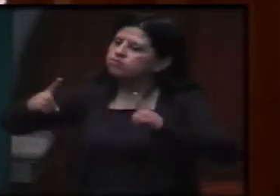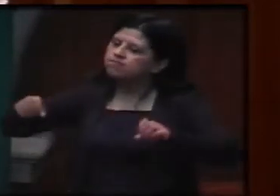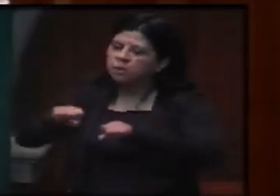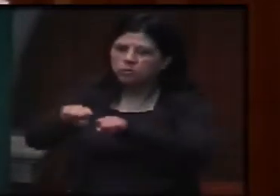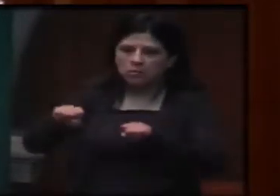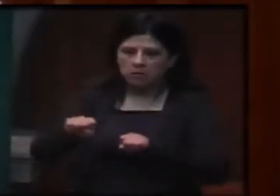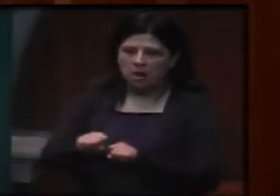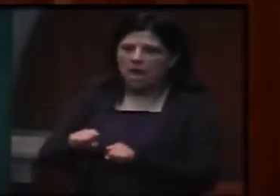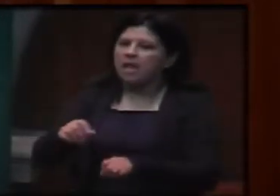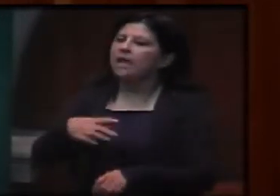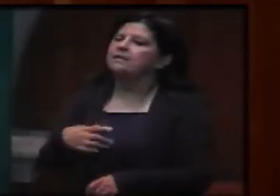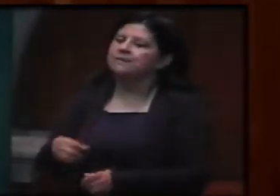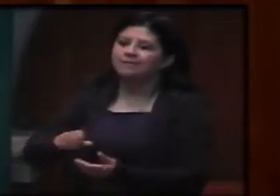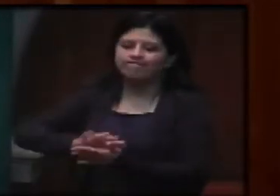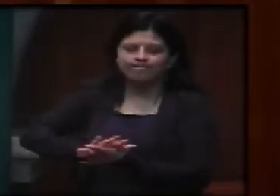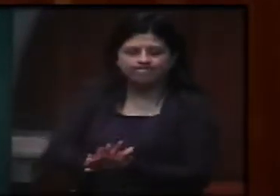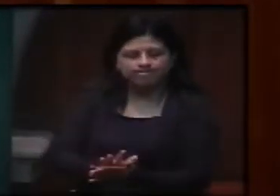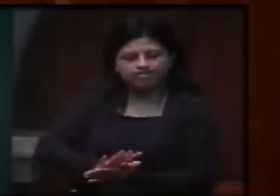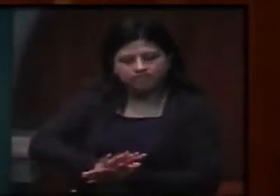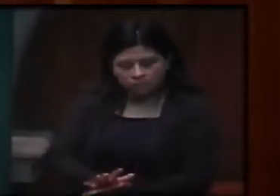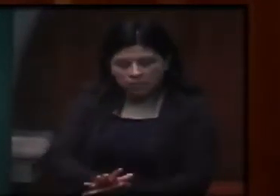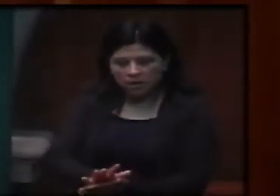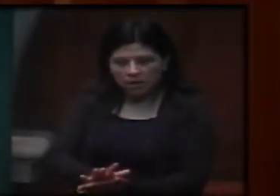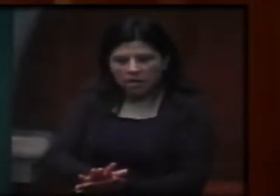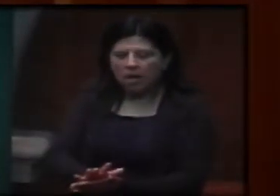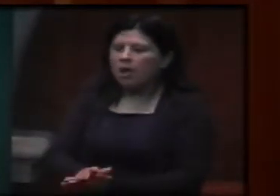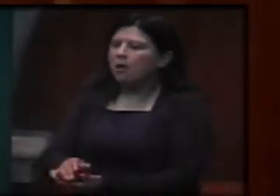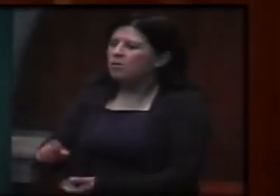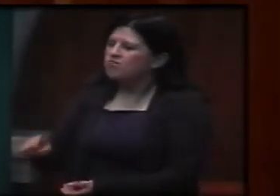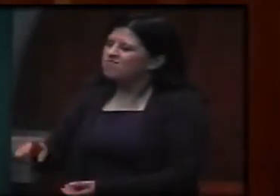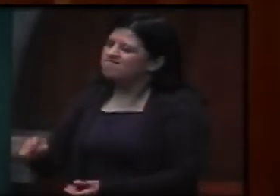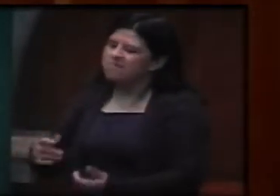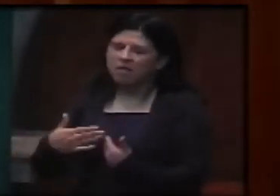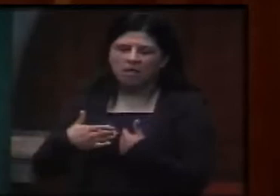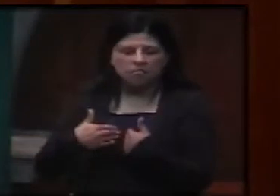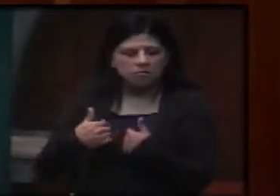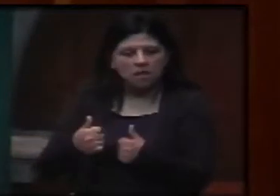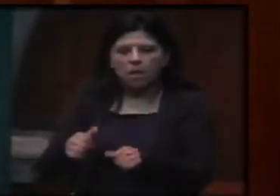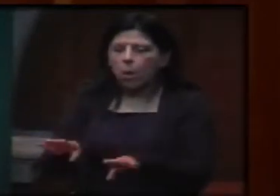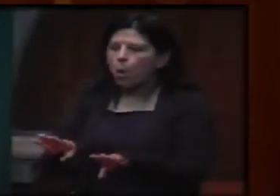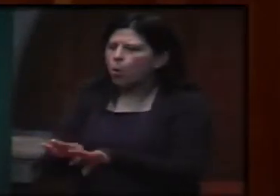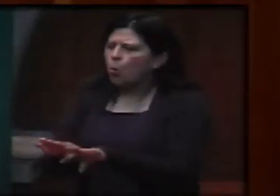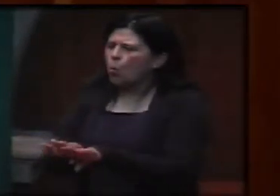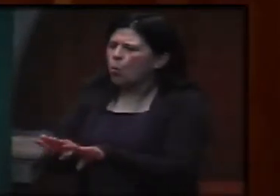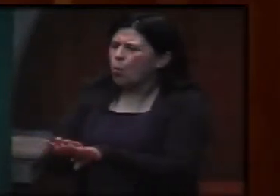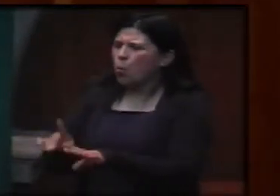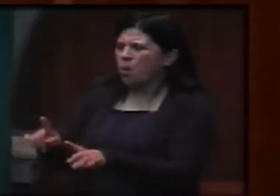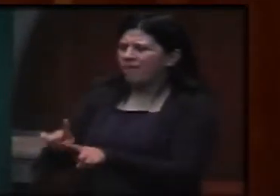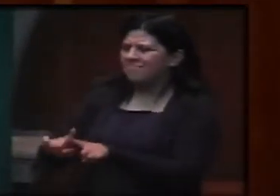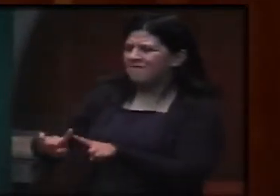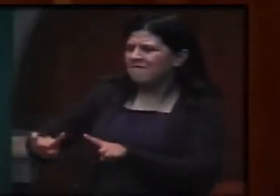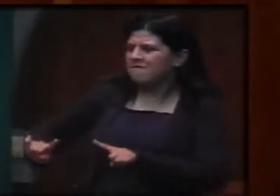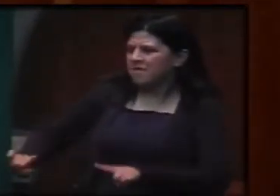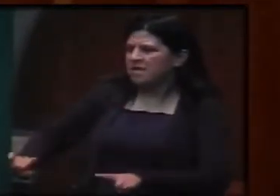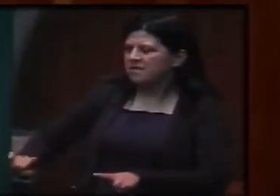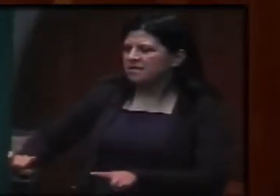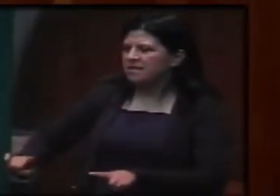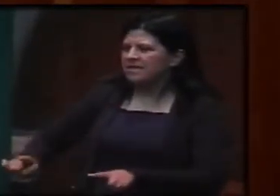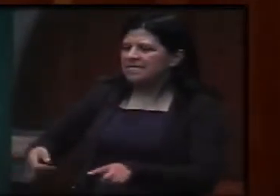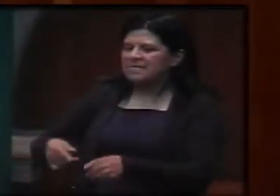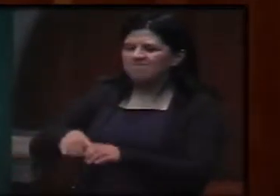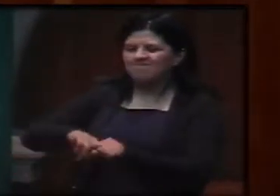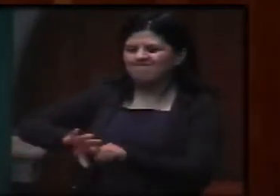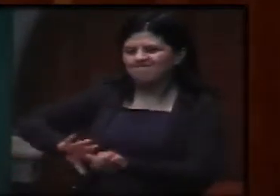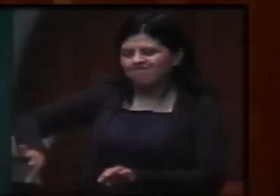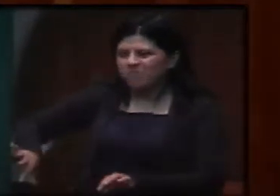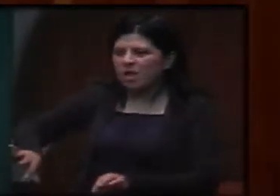la discriminación, misma que se entiende como cualquier distinción, exclusión o restricción